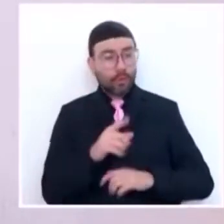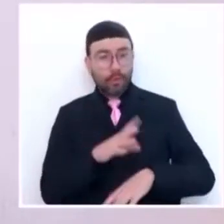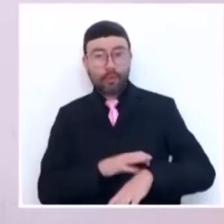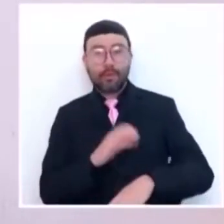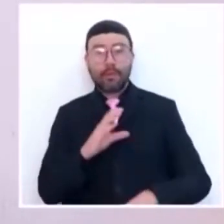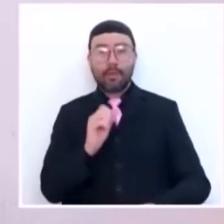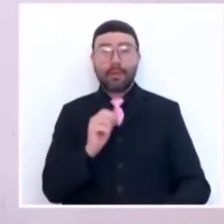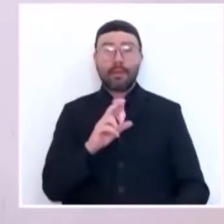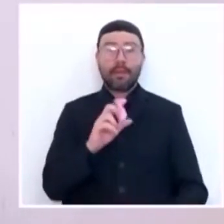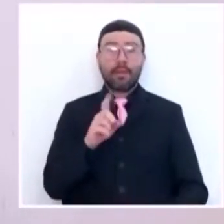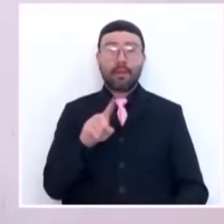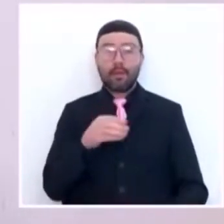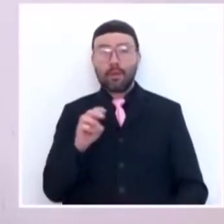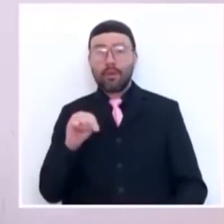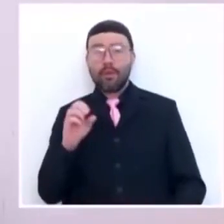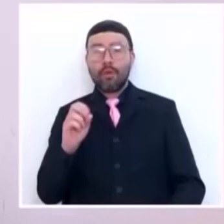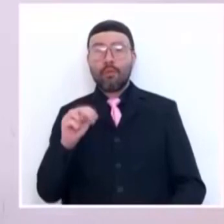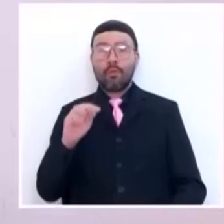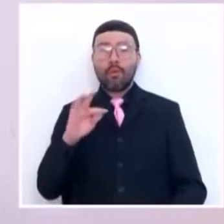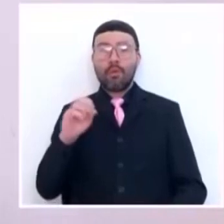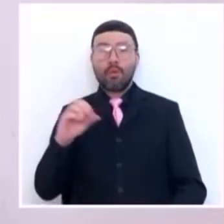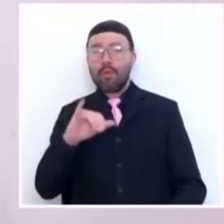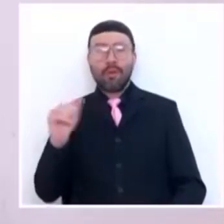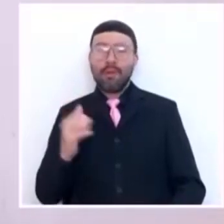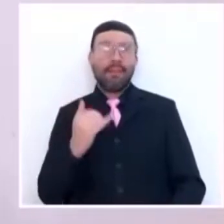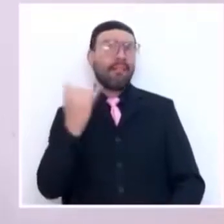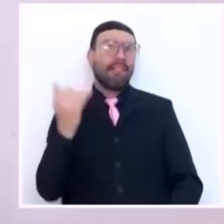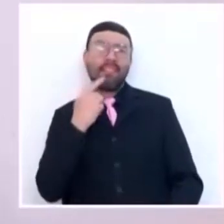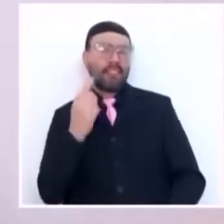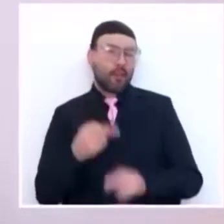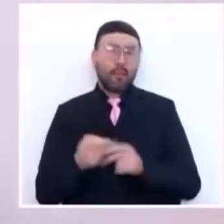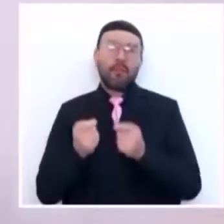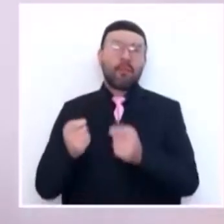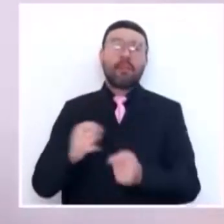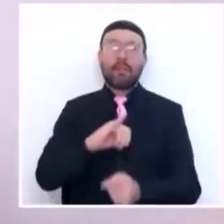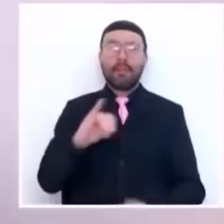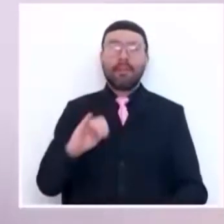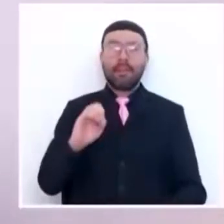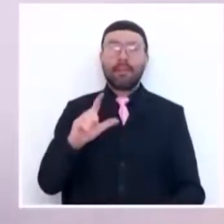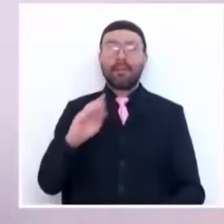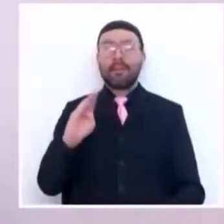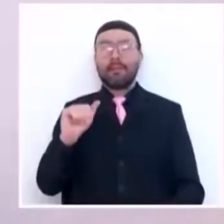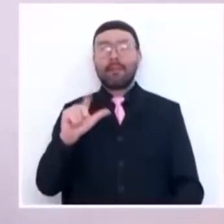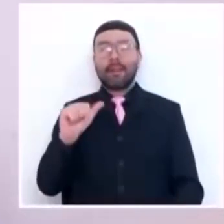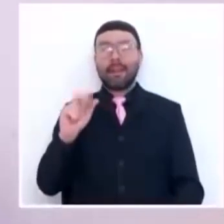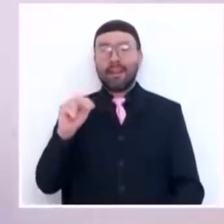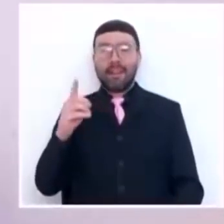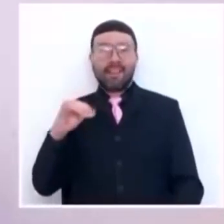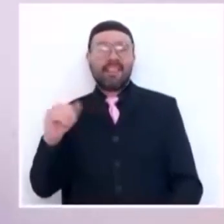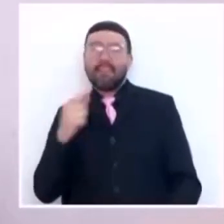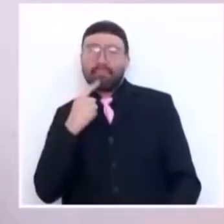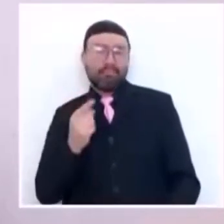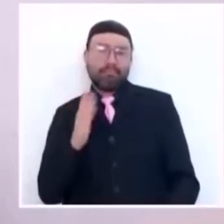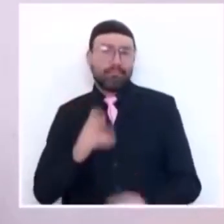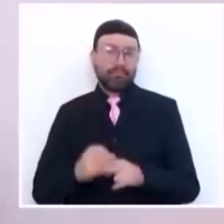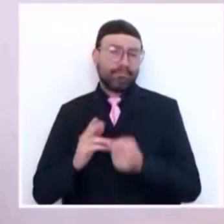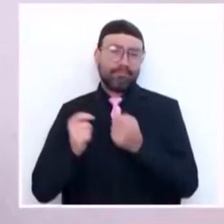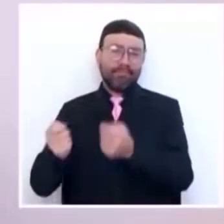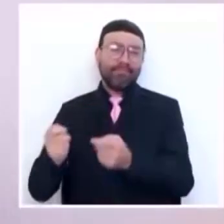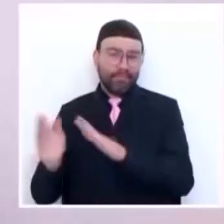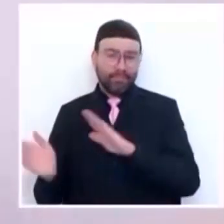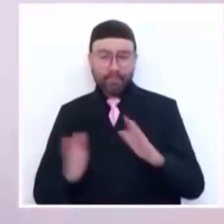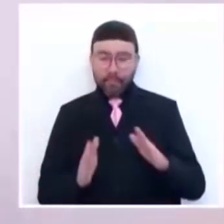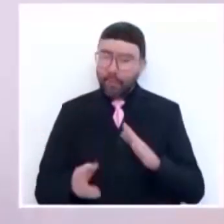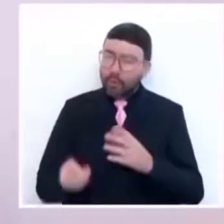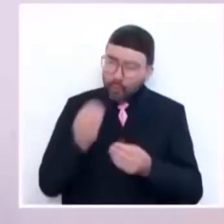de Afectilandia, en Yelvalandia. Doctor Carlos Montoya, lo queremos mucho. Bueno, sigamos hablando de esos alimentos